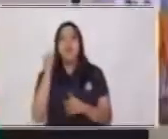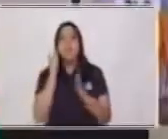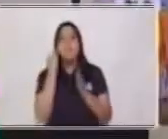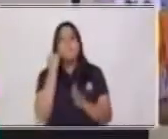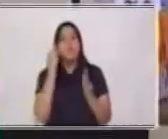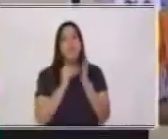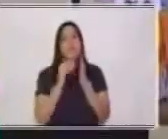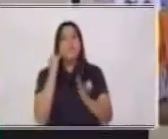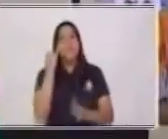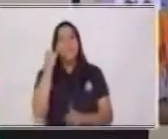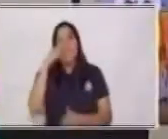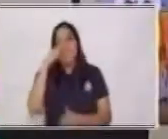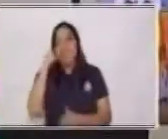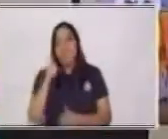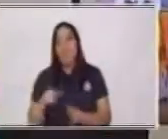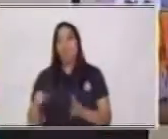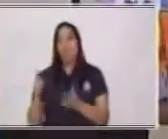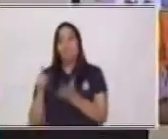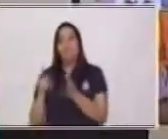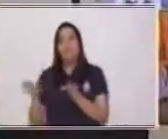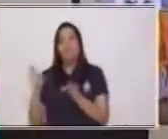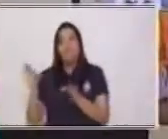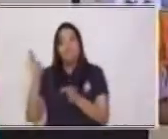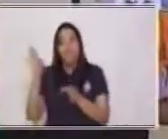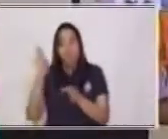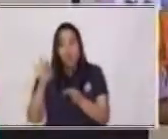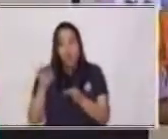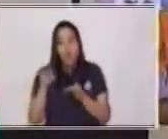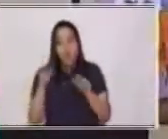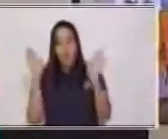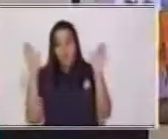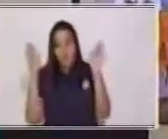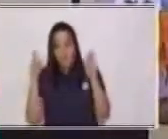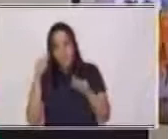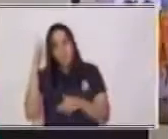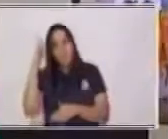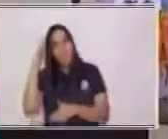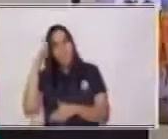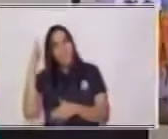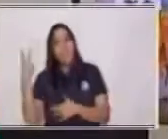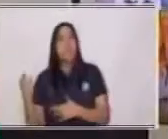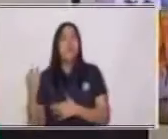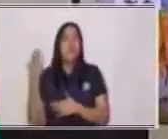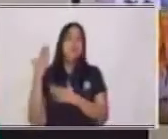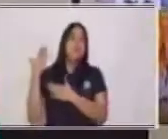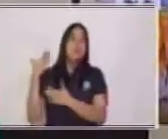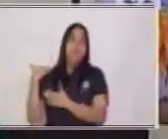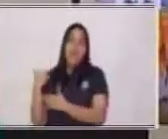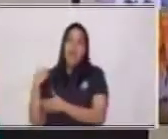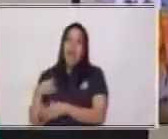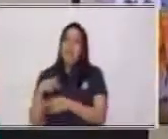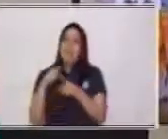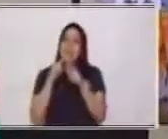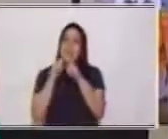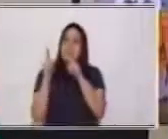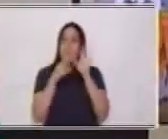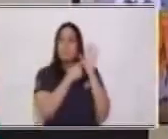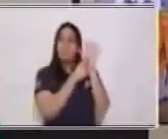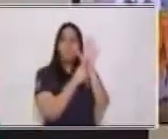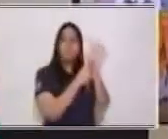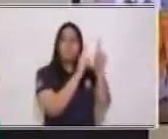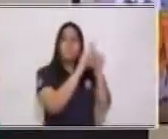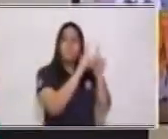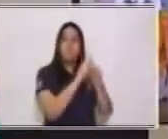mosquito. Vamos a ver, ¿se recuerdan que estuvimos presentando unas oraciones, verdad?